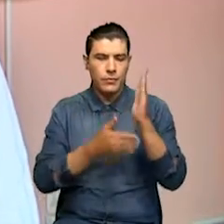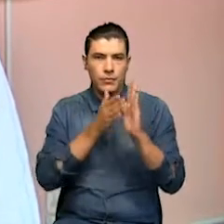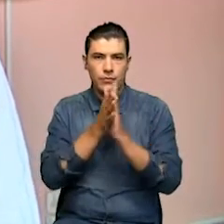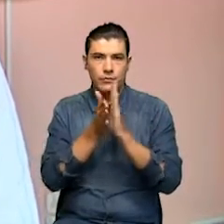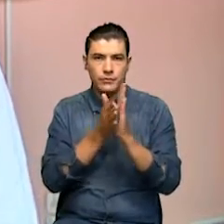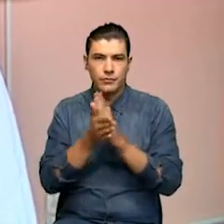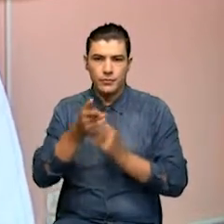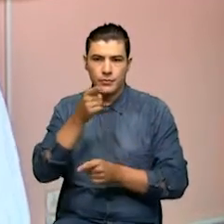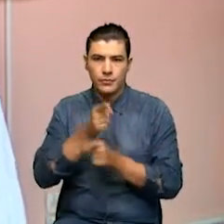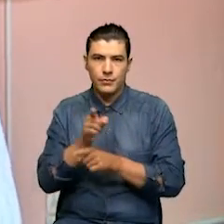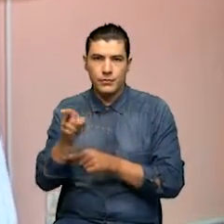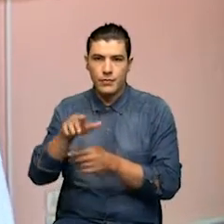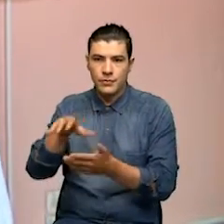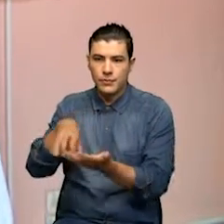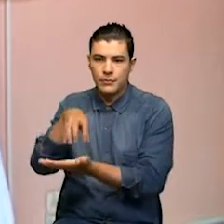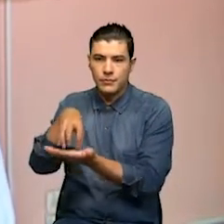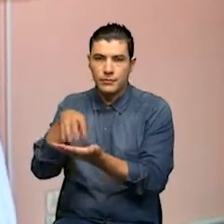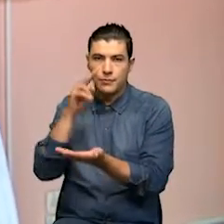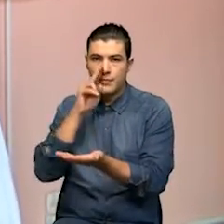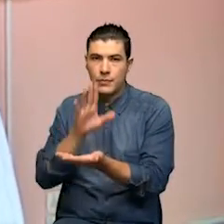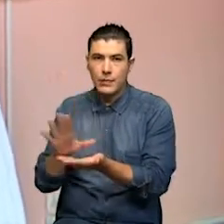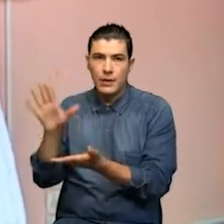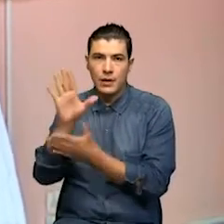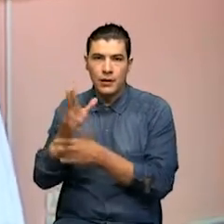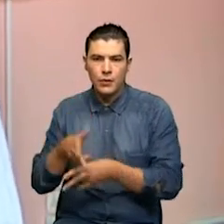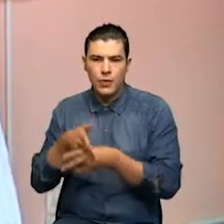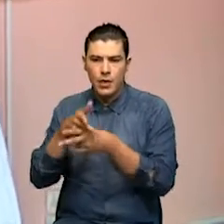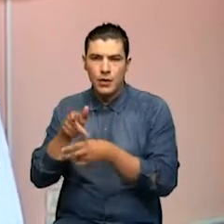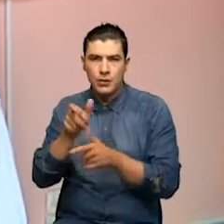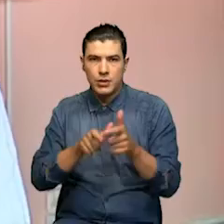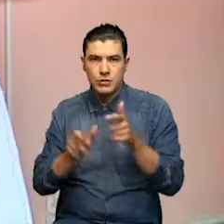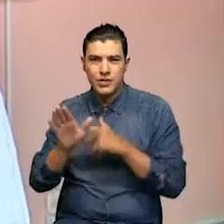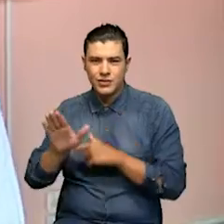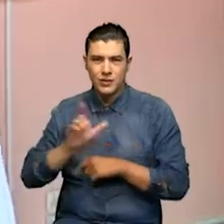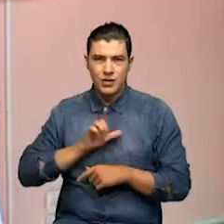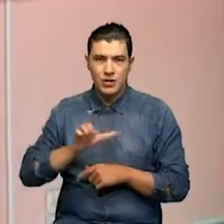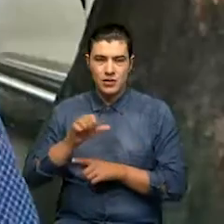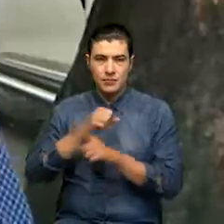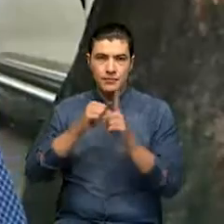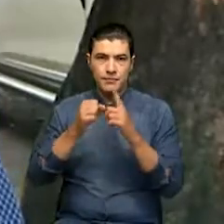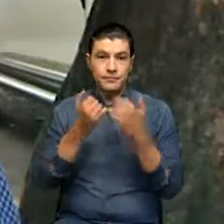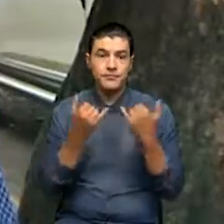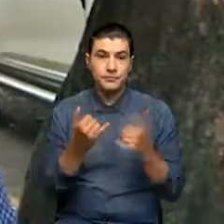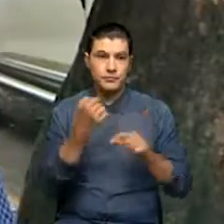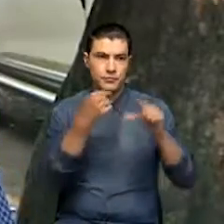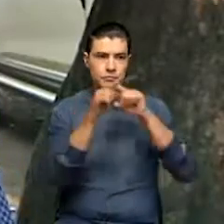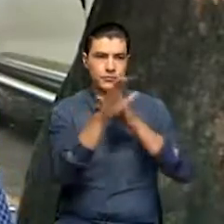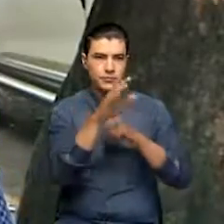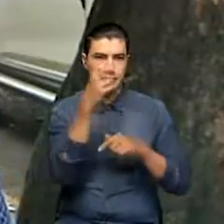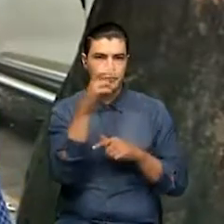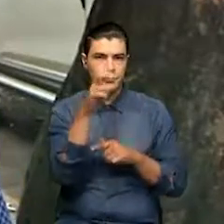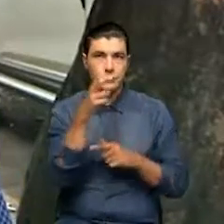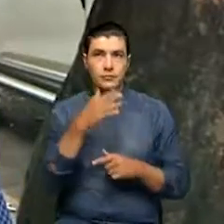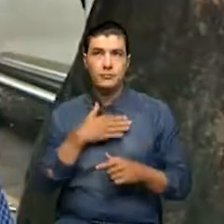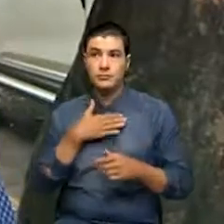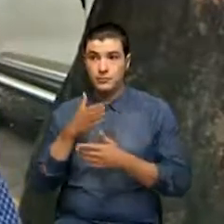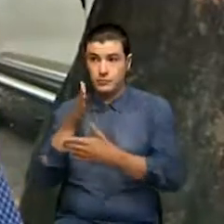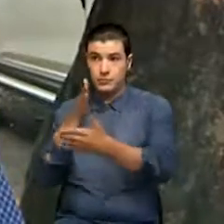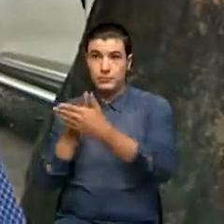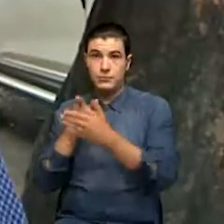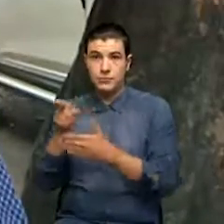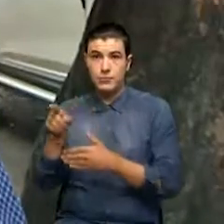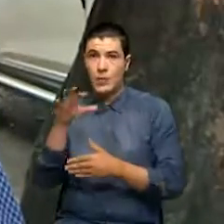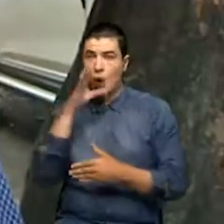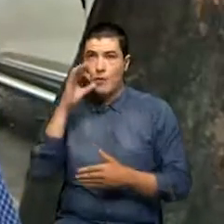correspondientes a la unidad nacional de protección y oier a la fiscalía general de la nación instauró una demanda penal en contra